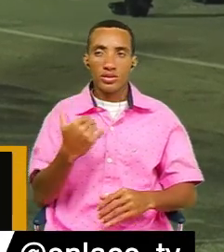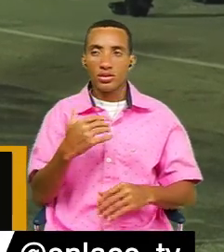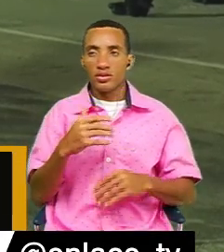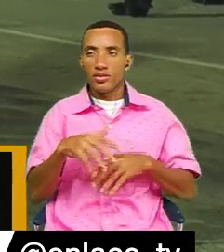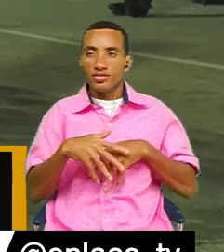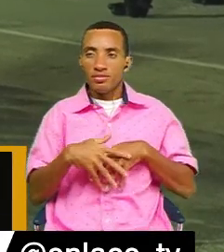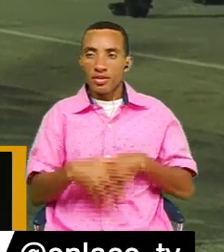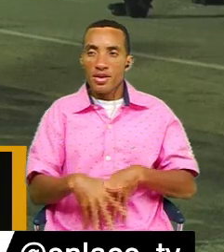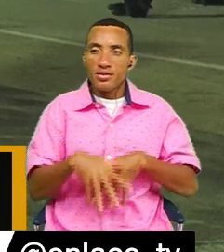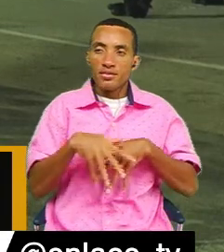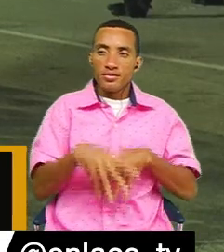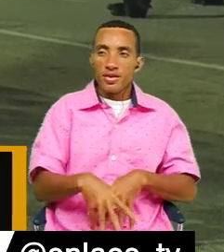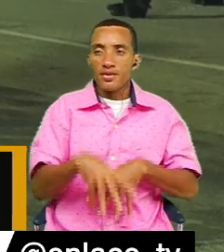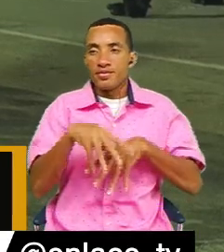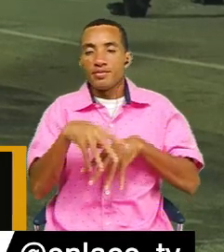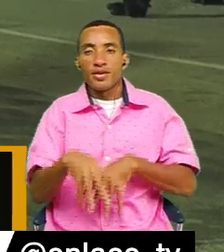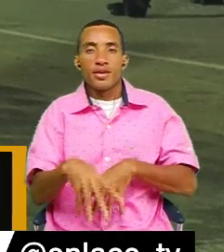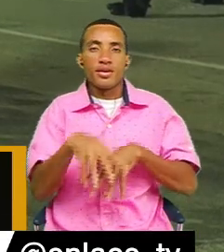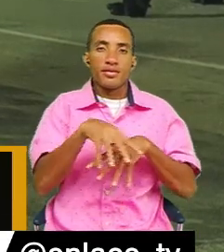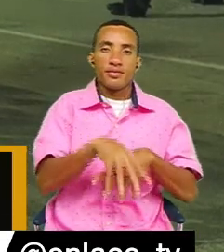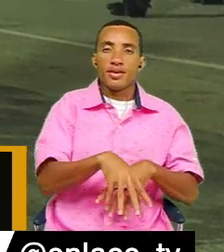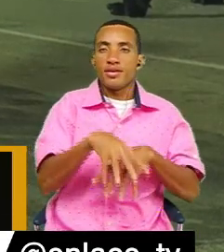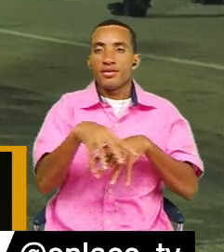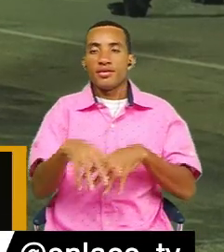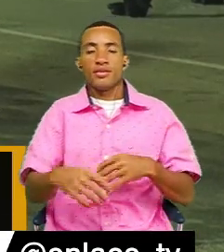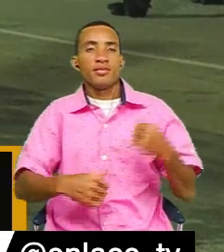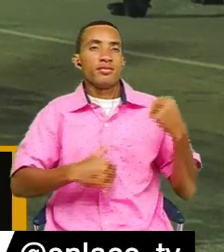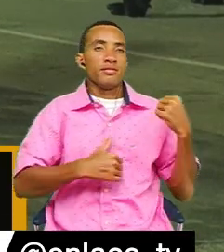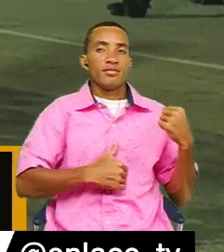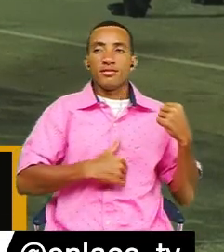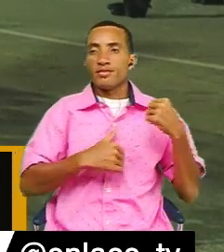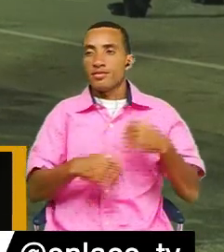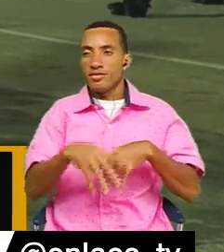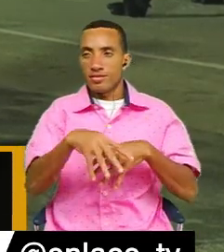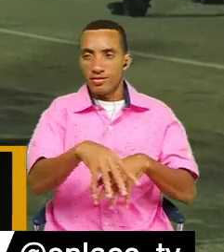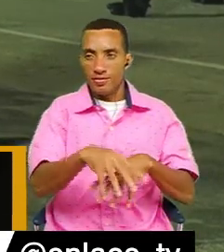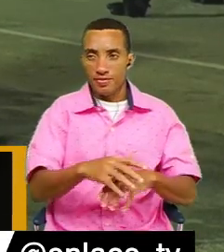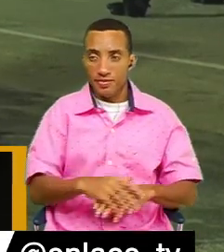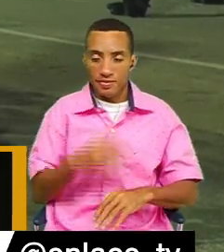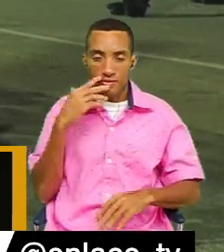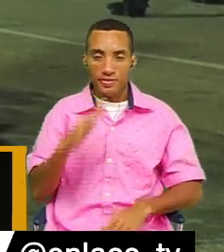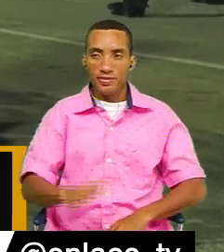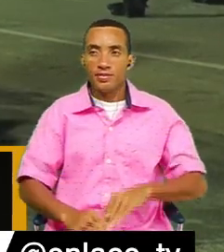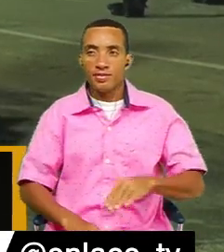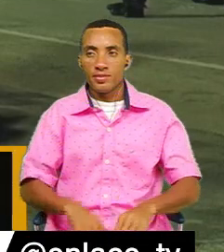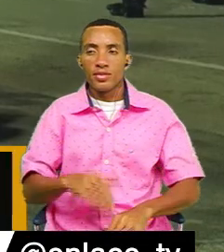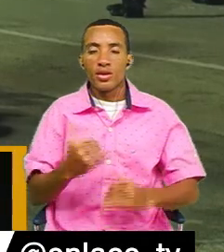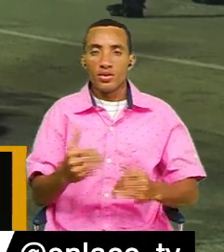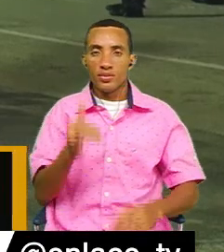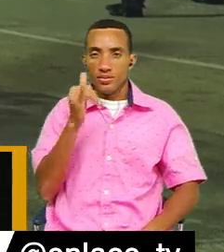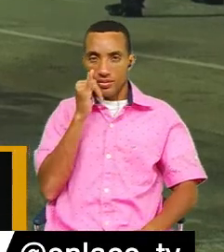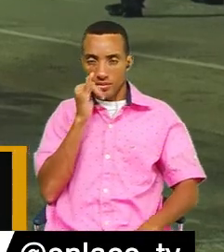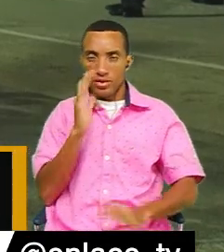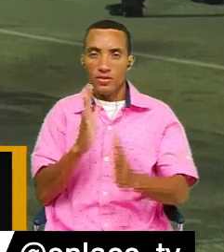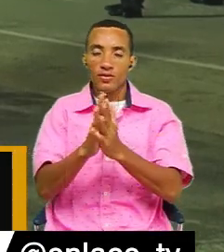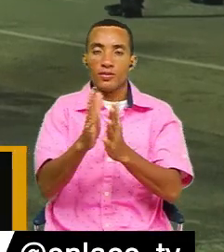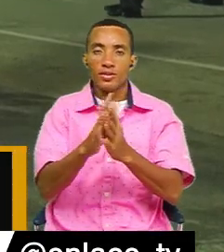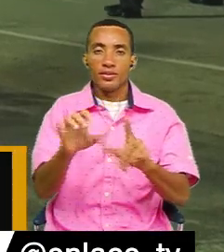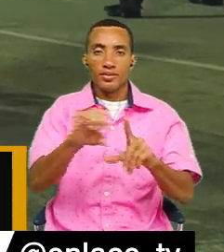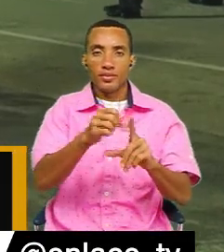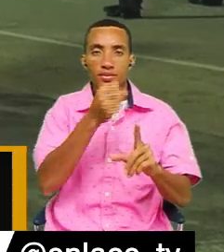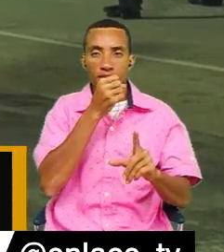comando, hasta el Centro Comercial San Silvestre. Es la información que desde aquí genera. Con la cámara de Osmar Setuadín, informó para Enlace